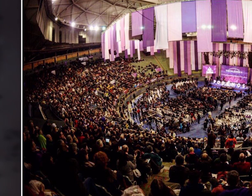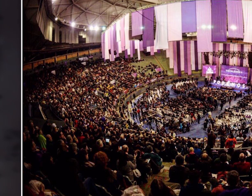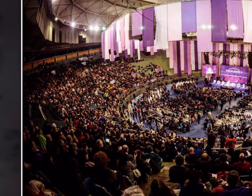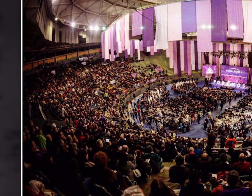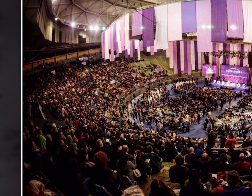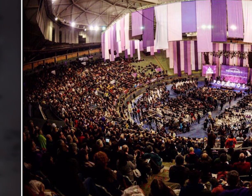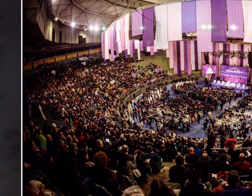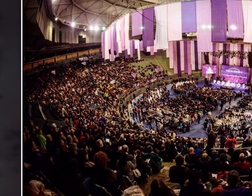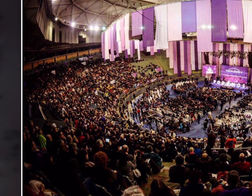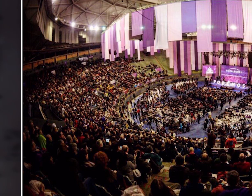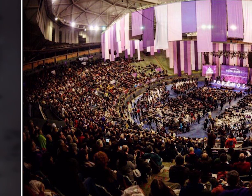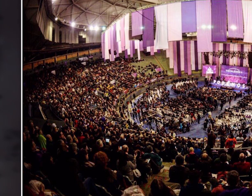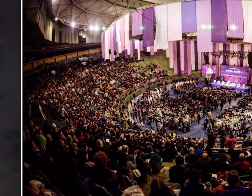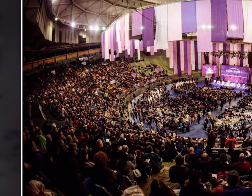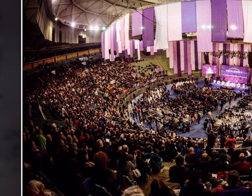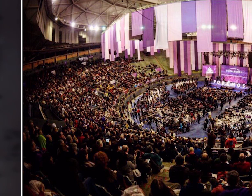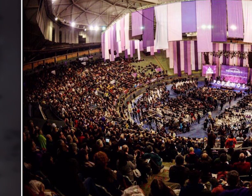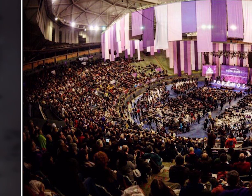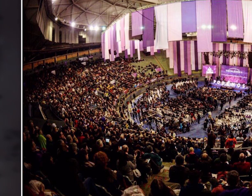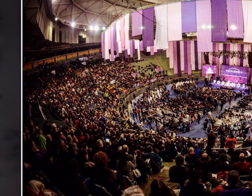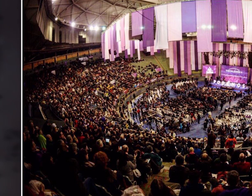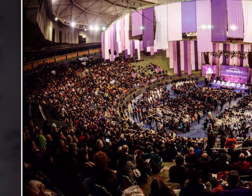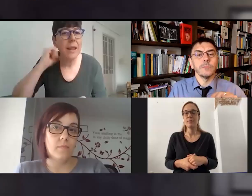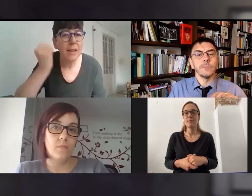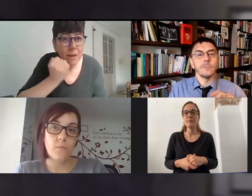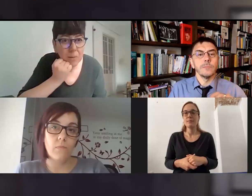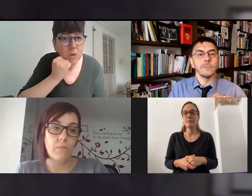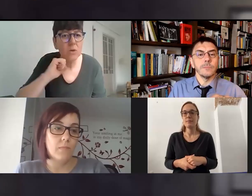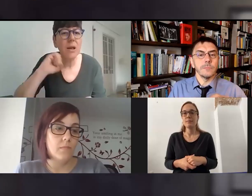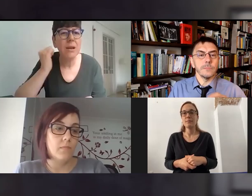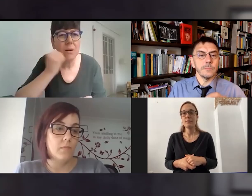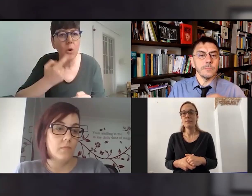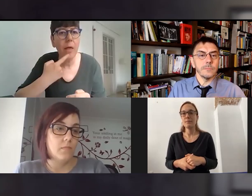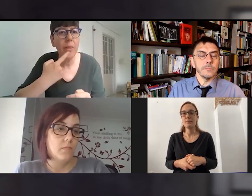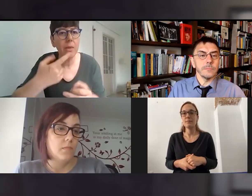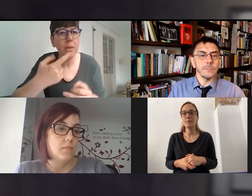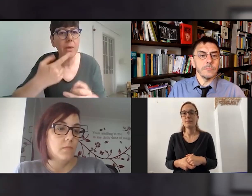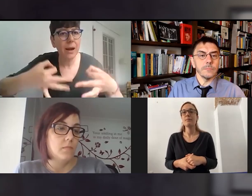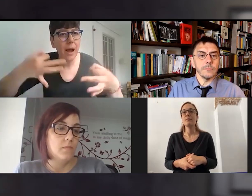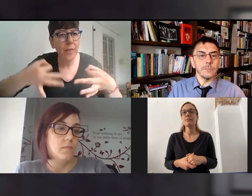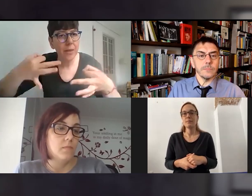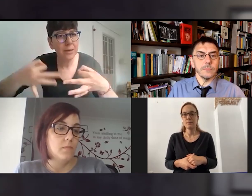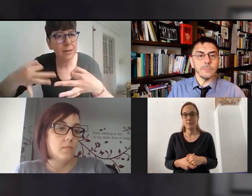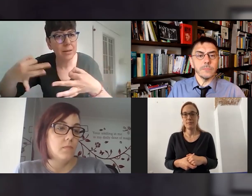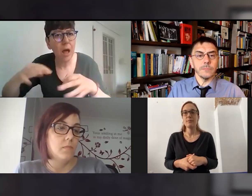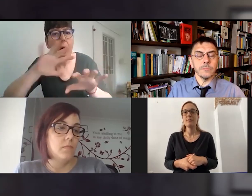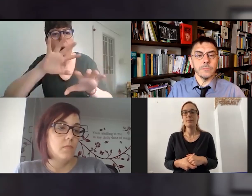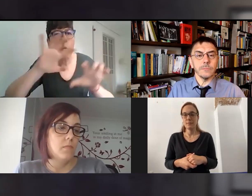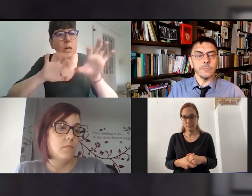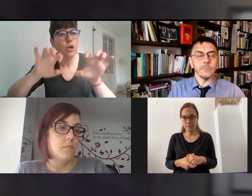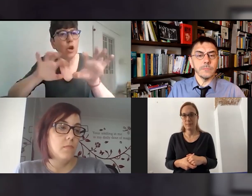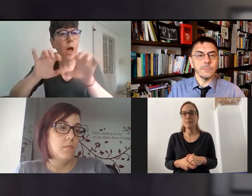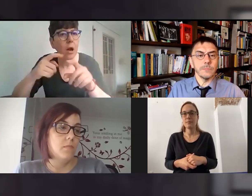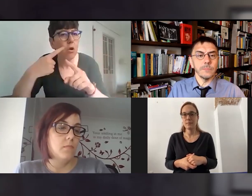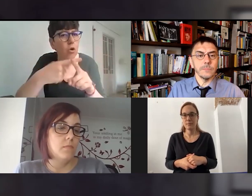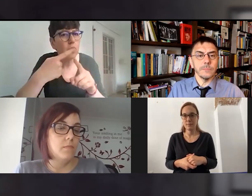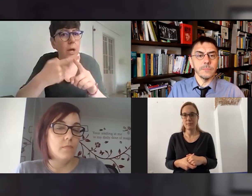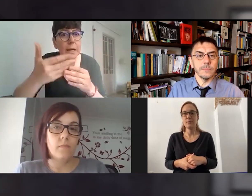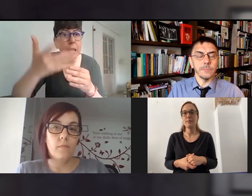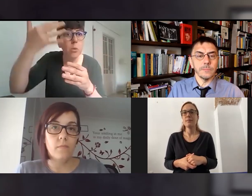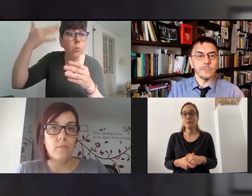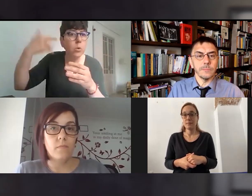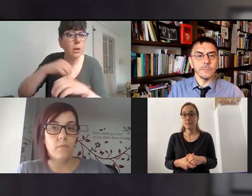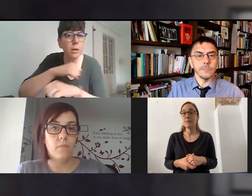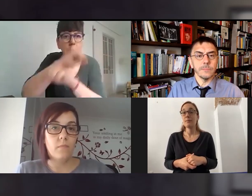que podemos cambiar en la vida de las personas. Y Podemos significa también honestidad, significa atrevimiento a decirnos